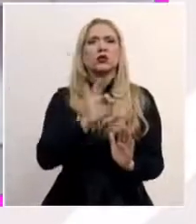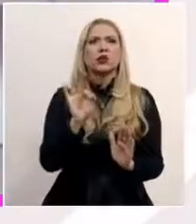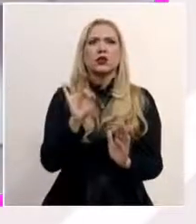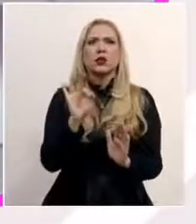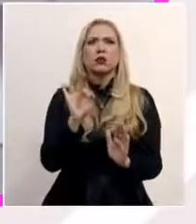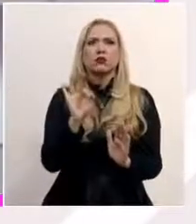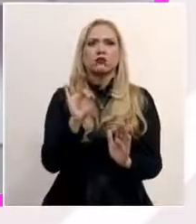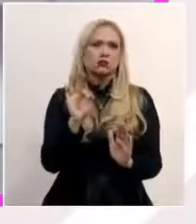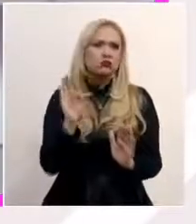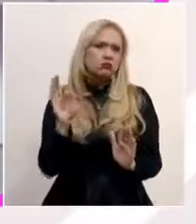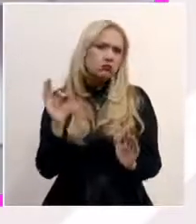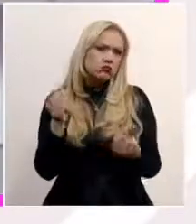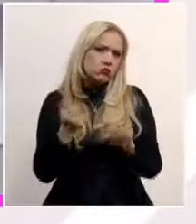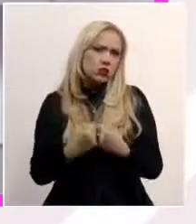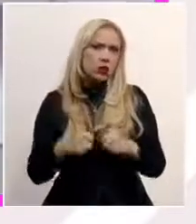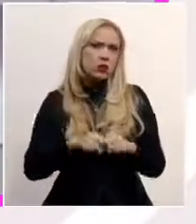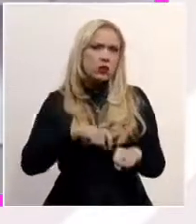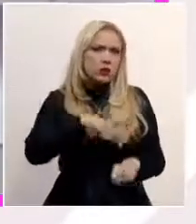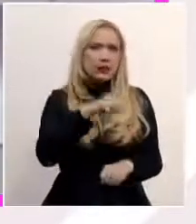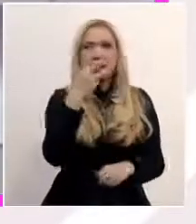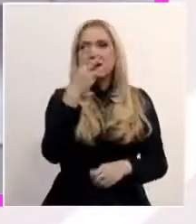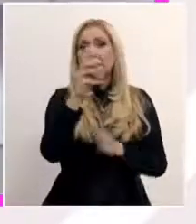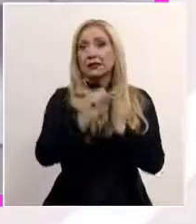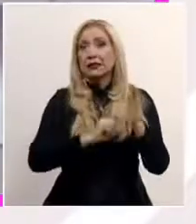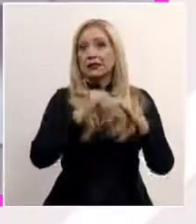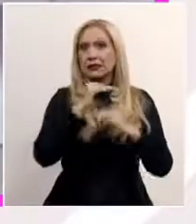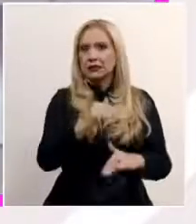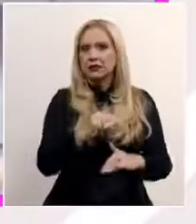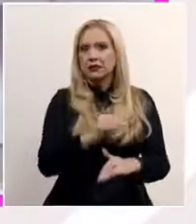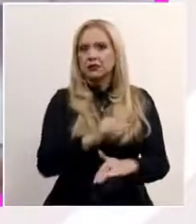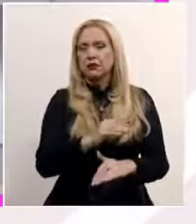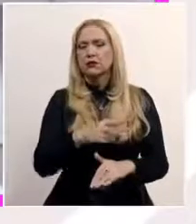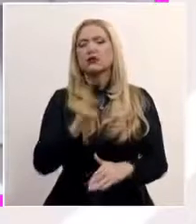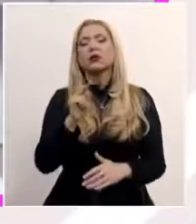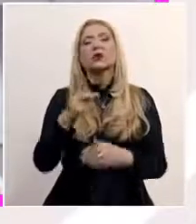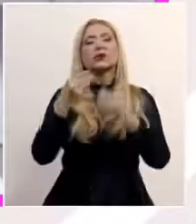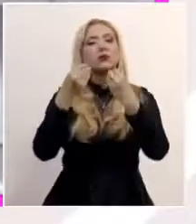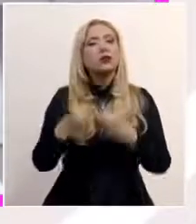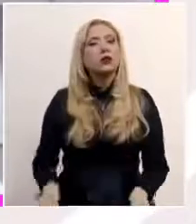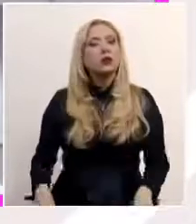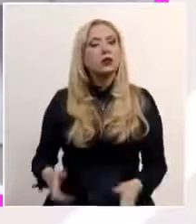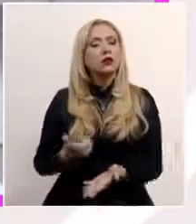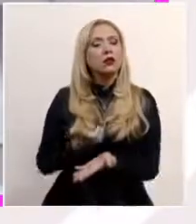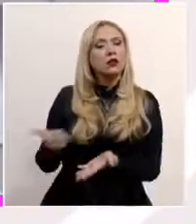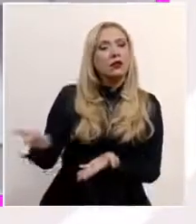acceder al seguro, pues sí, o sea, pierde un sueldo, pierde